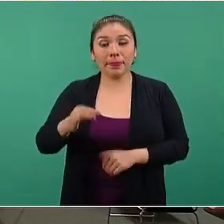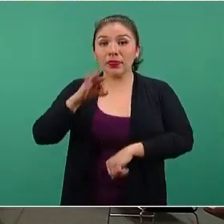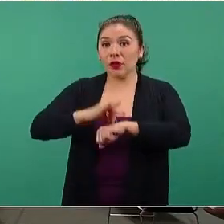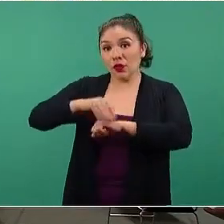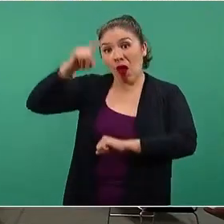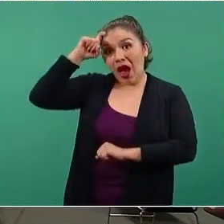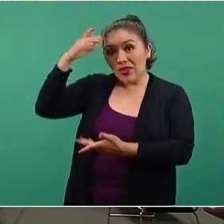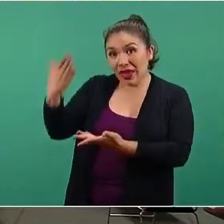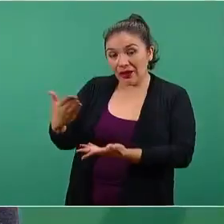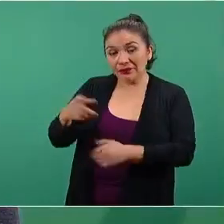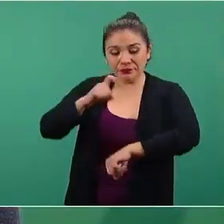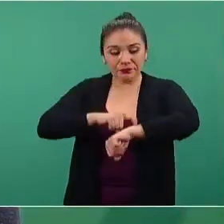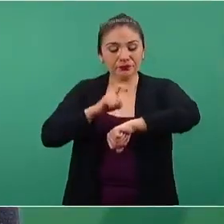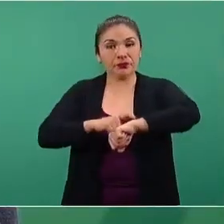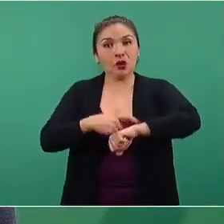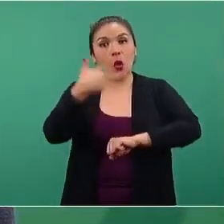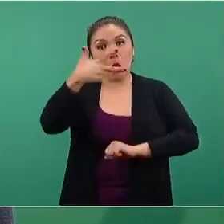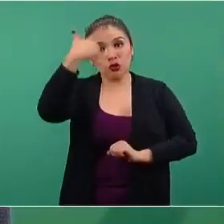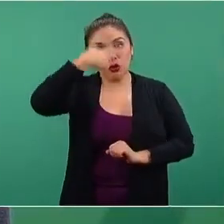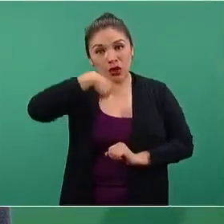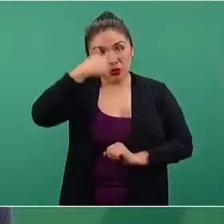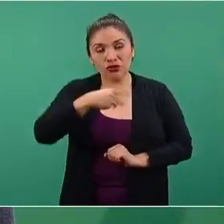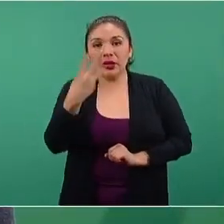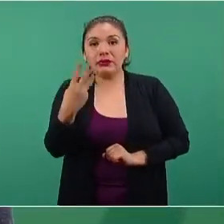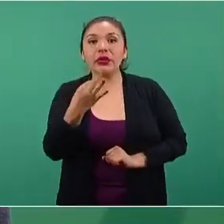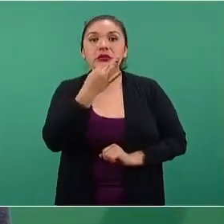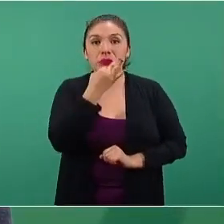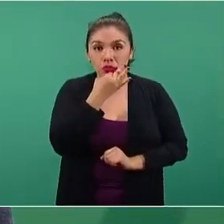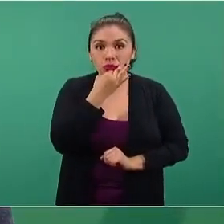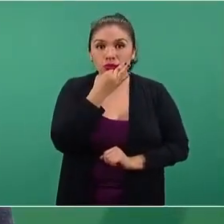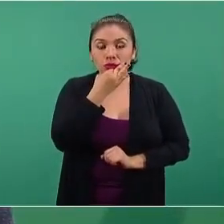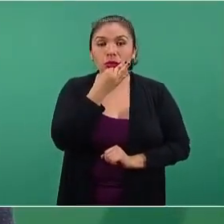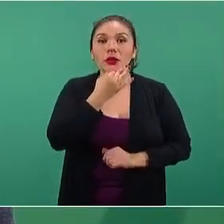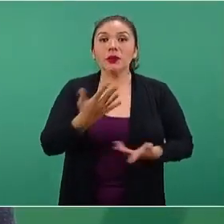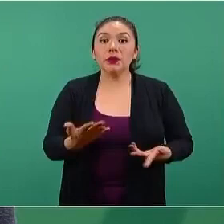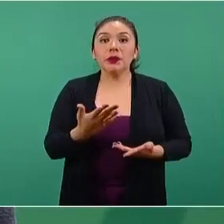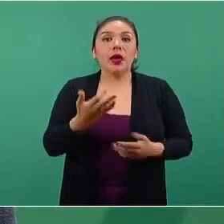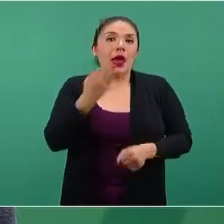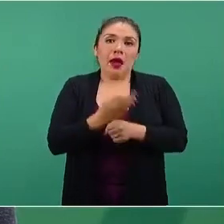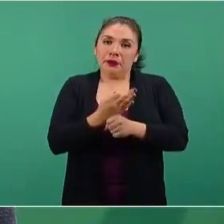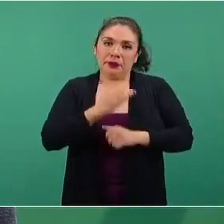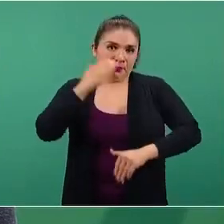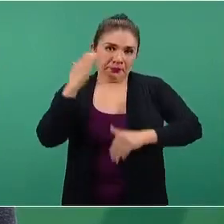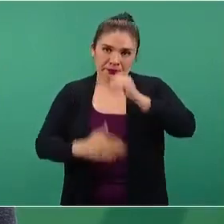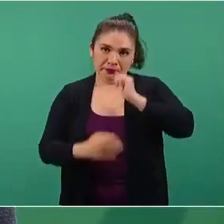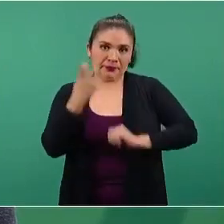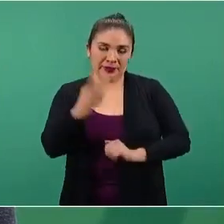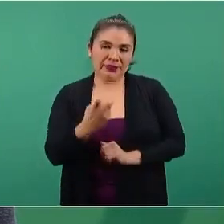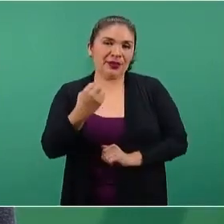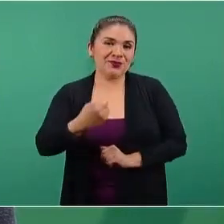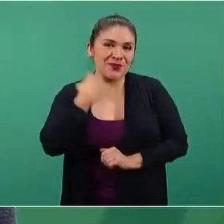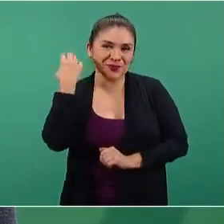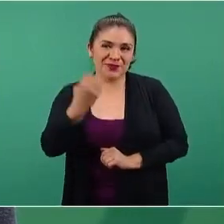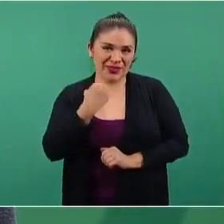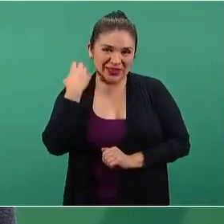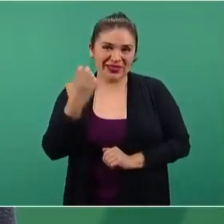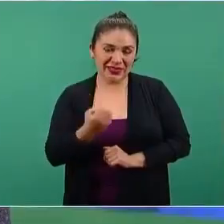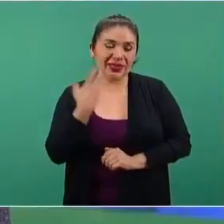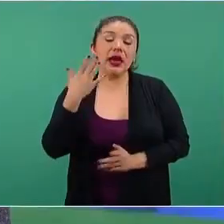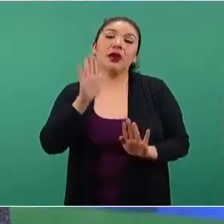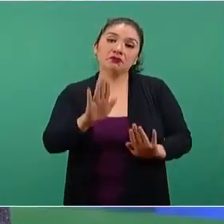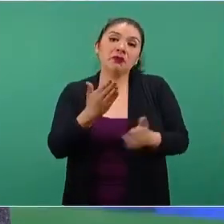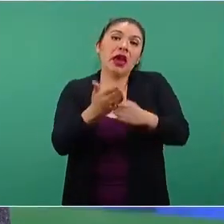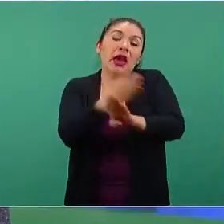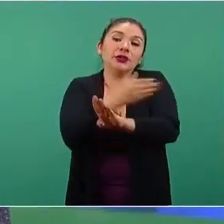doctor López-Gatell. Son las 20:03. Damos por concluida esta conferencia de prensa, no sin